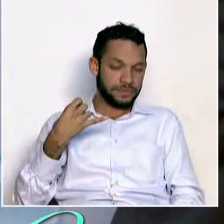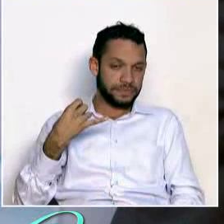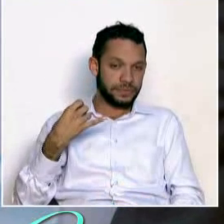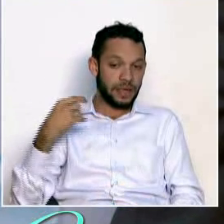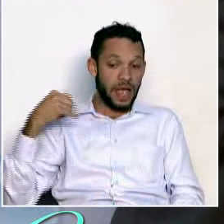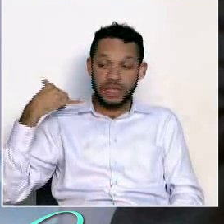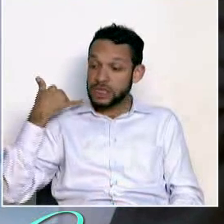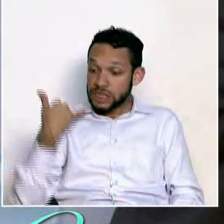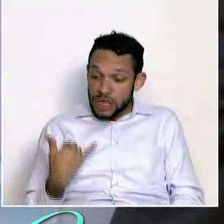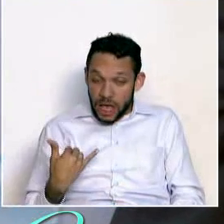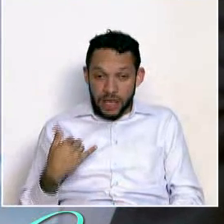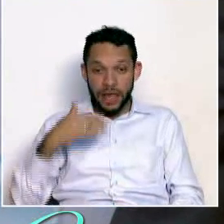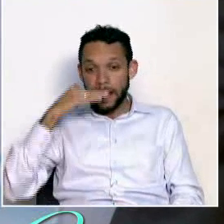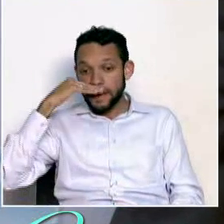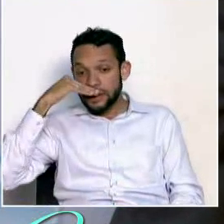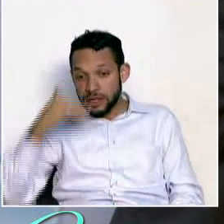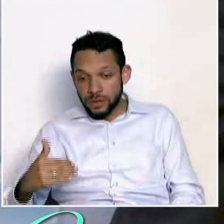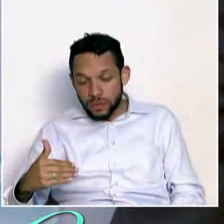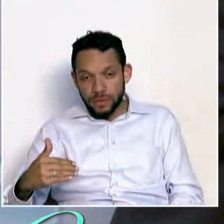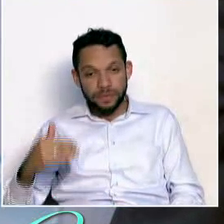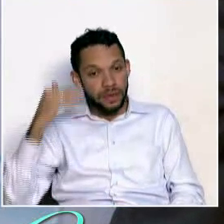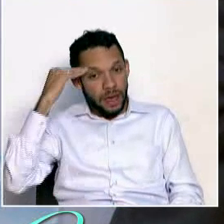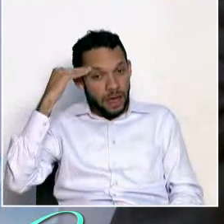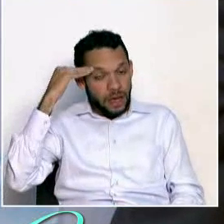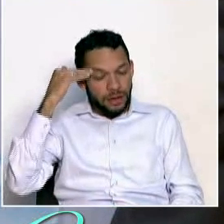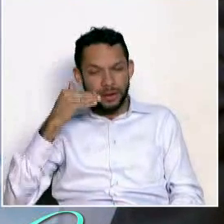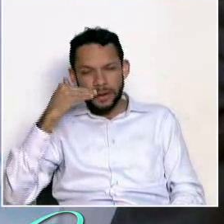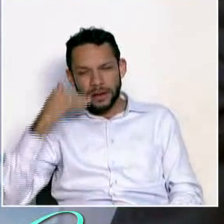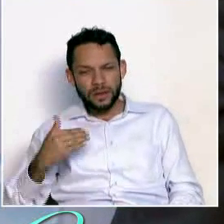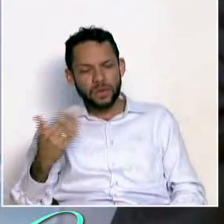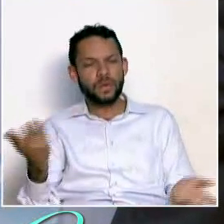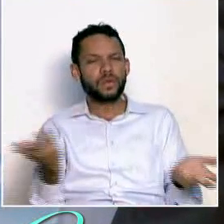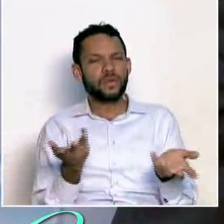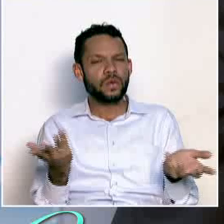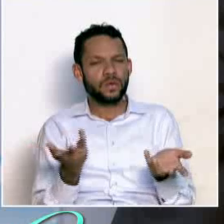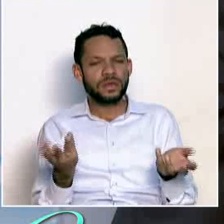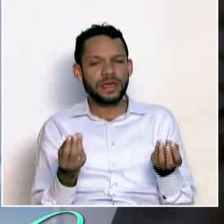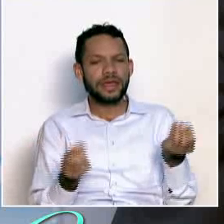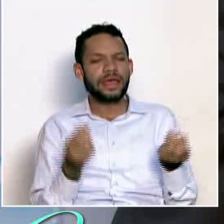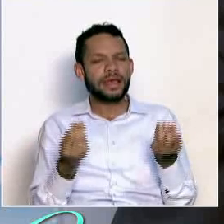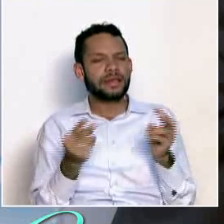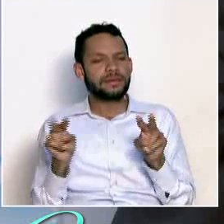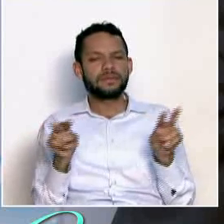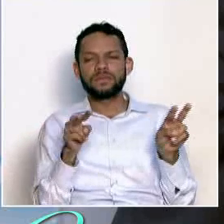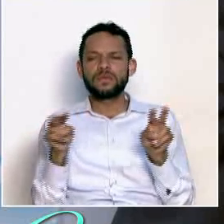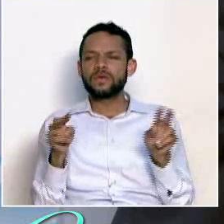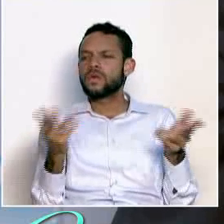3, 2, 1. Ahora dime, ¿dónde te encuentras? ¿Qué ves?